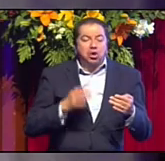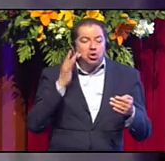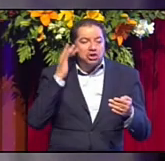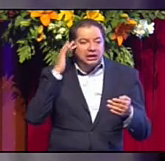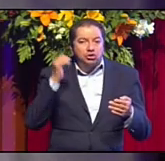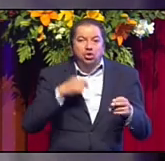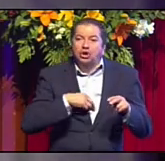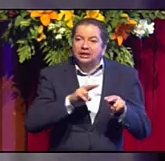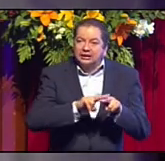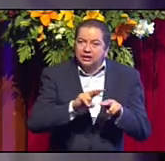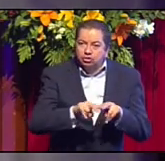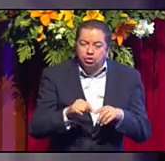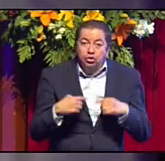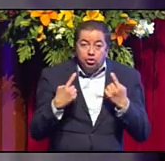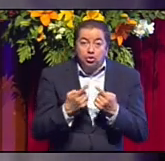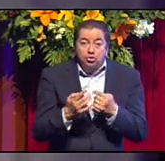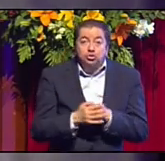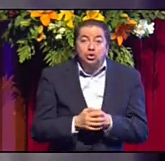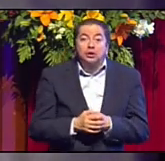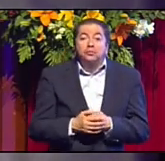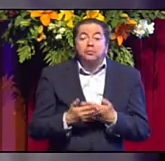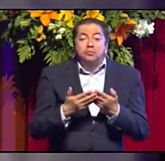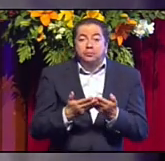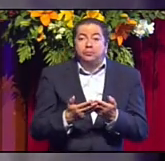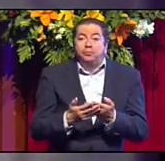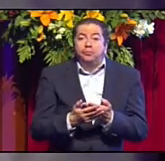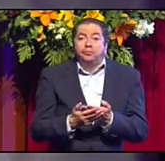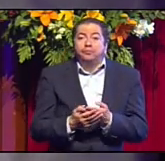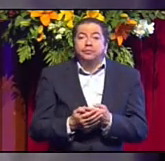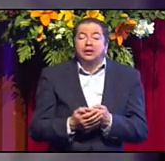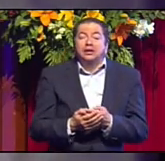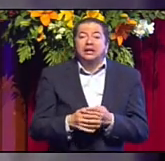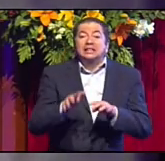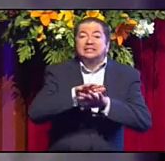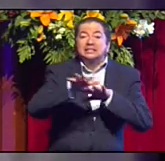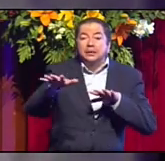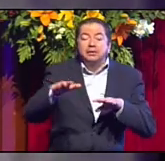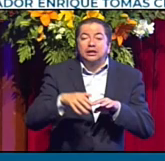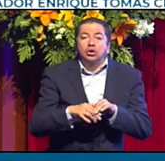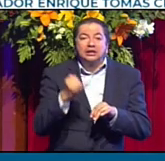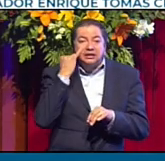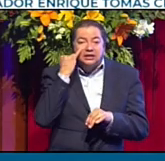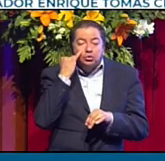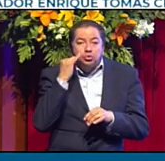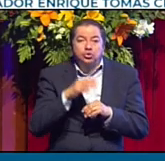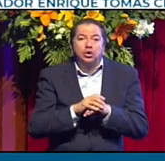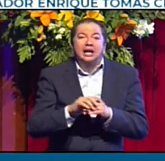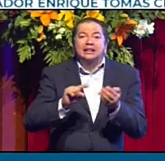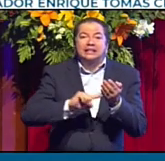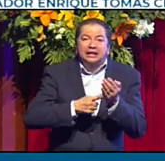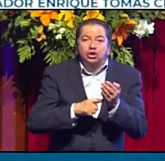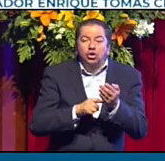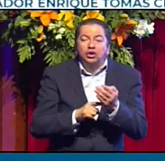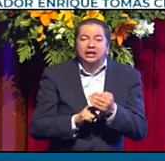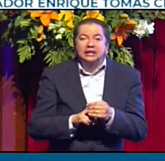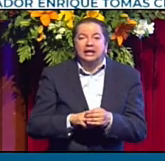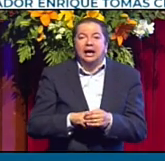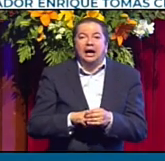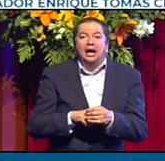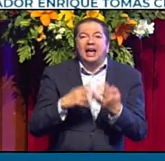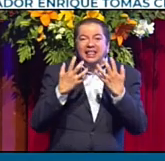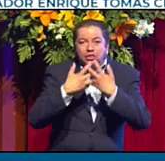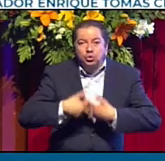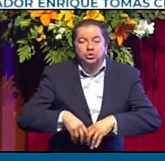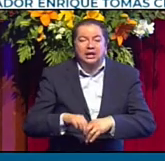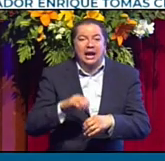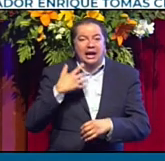acción. Seguiremos bregando por eso. El seminario del Instituto Nacional de Tecnología Industrial, INTI, en Argentina.